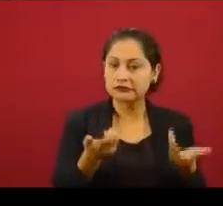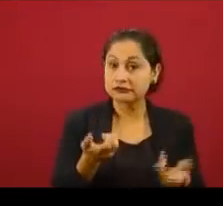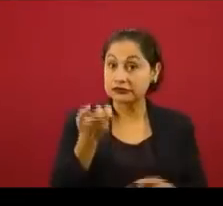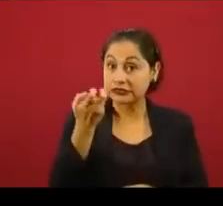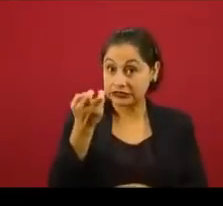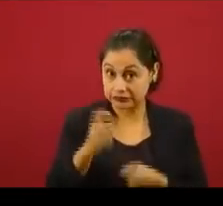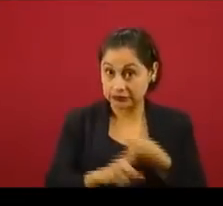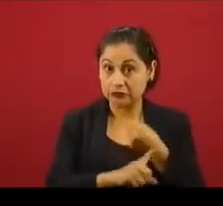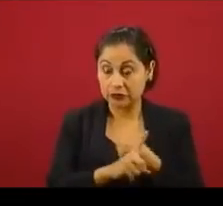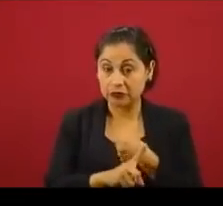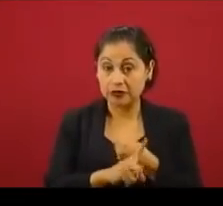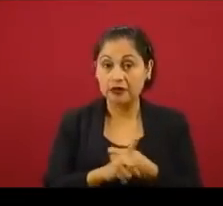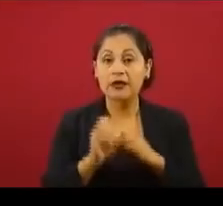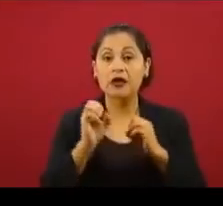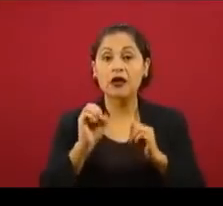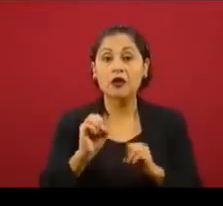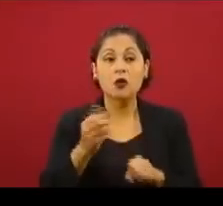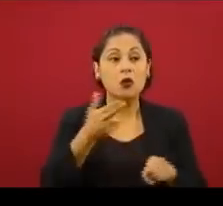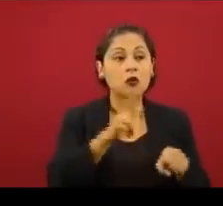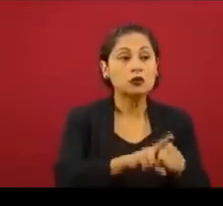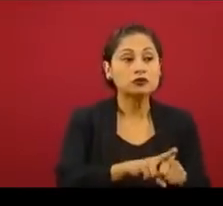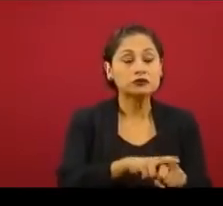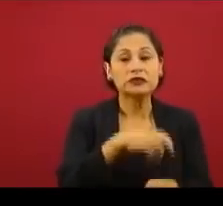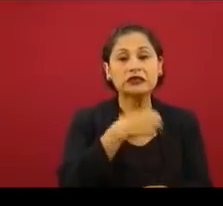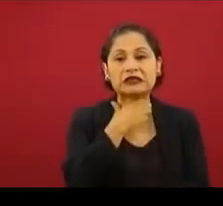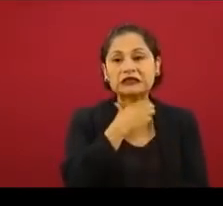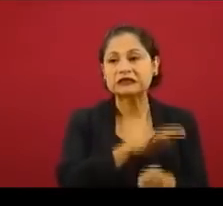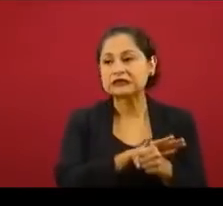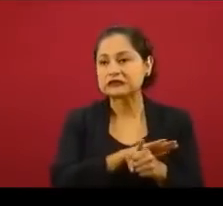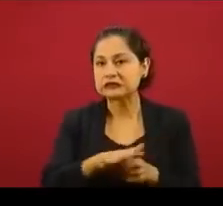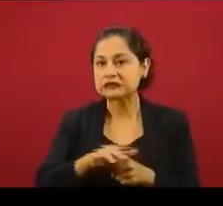de hospitalización, de terapia intensiva,